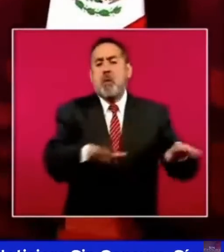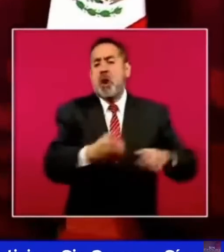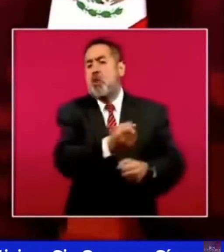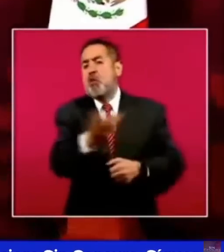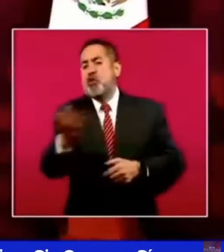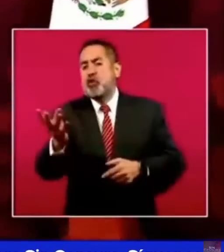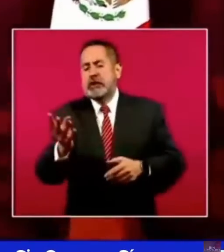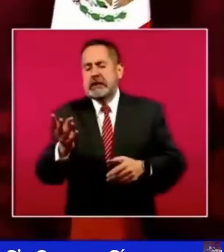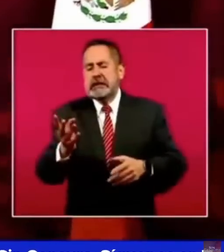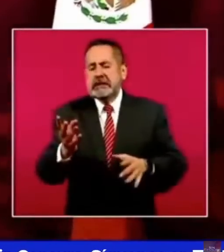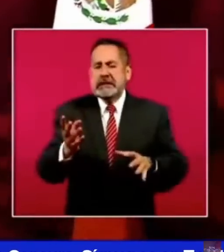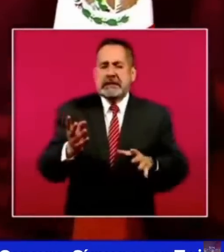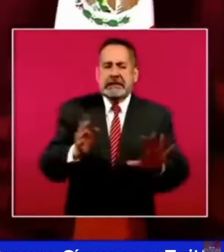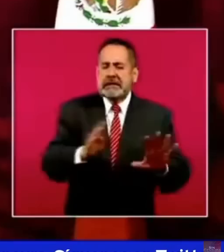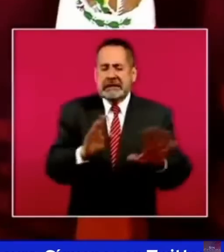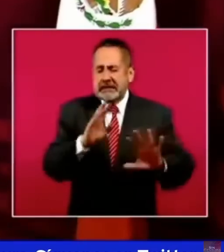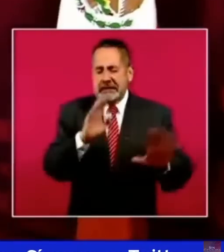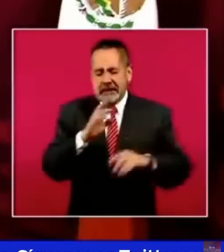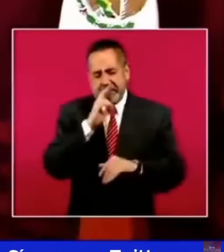civil.